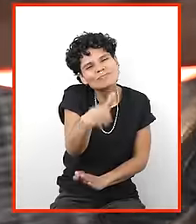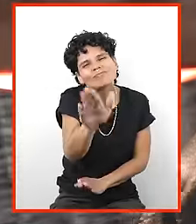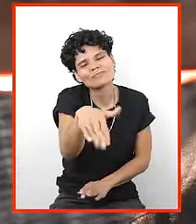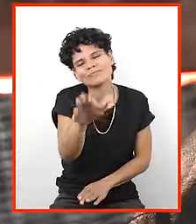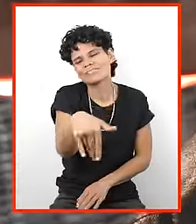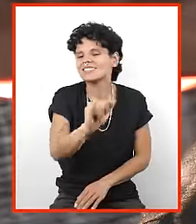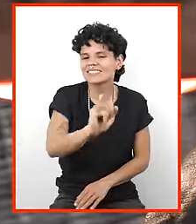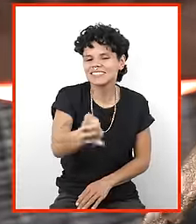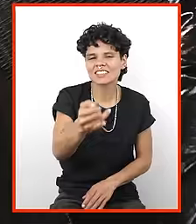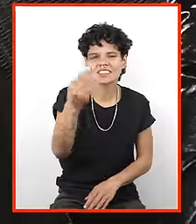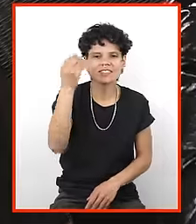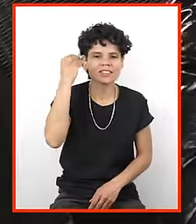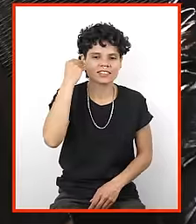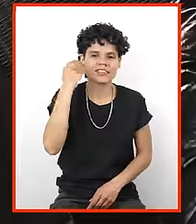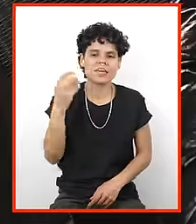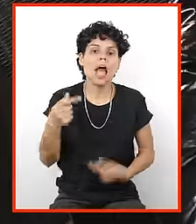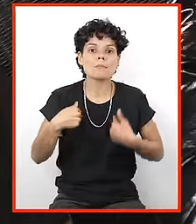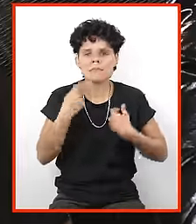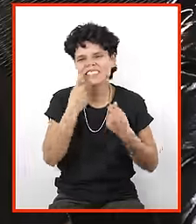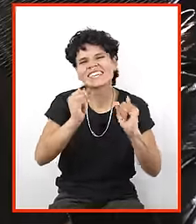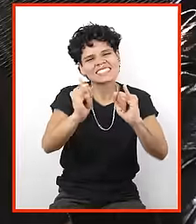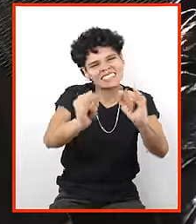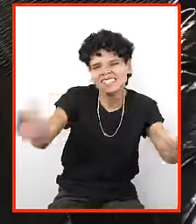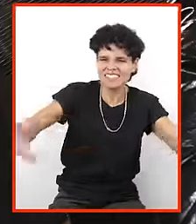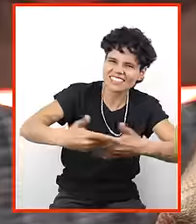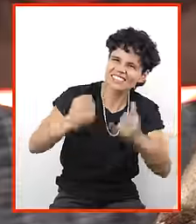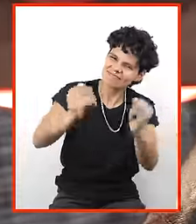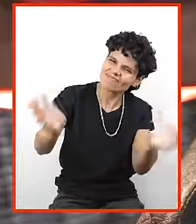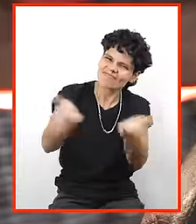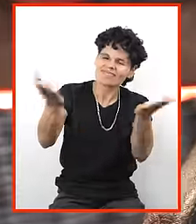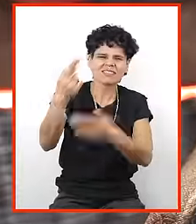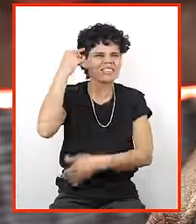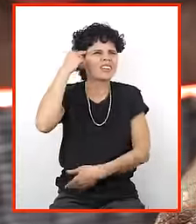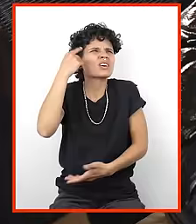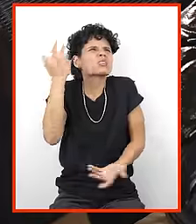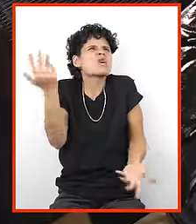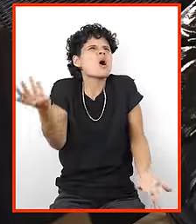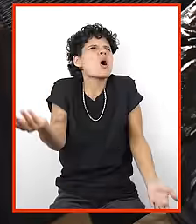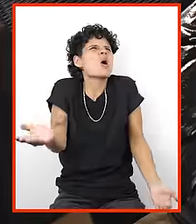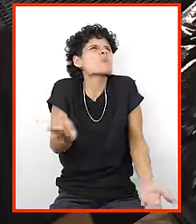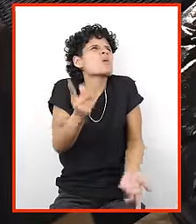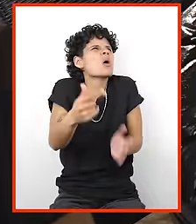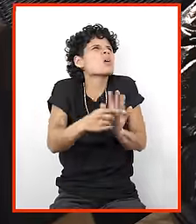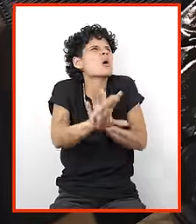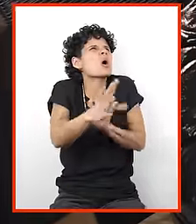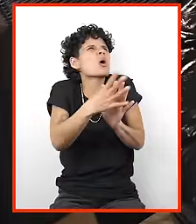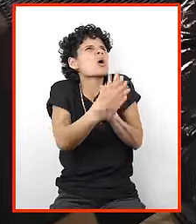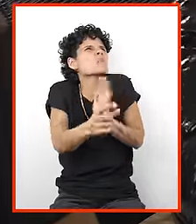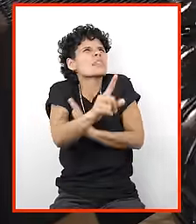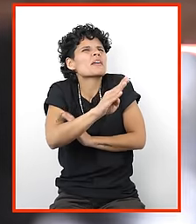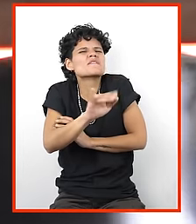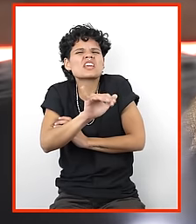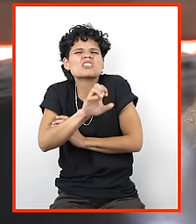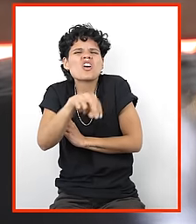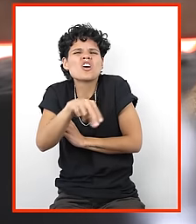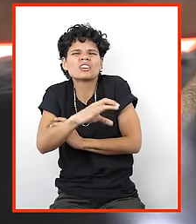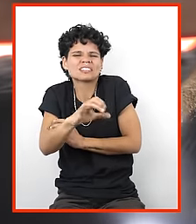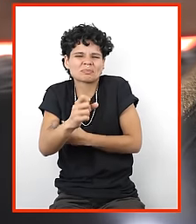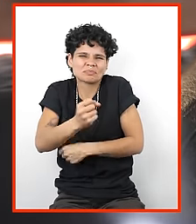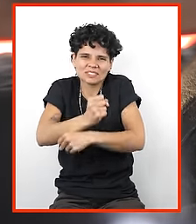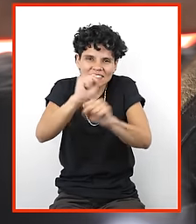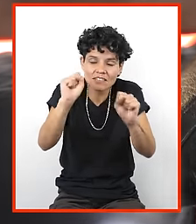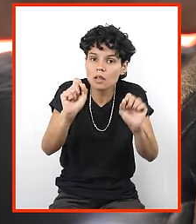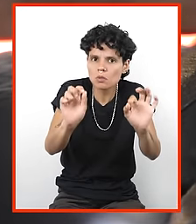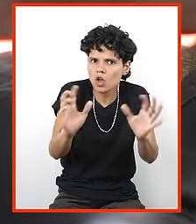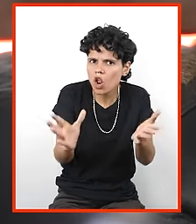Y dentro de él decía, ¿qué chucha vamos a hacer? O sea, esta pendeja no... Y lo logramos, po. O sea,